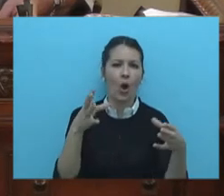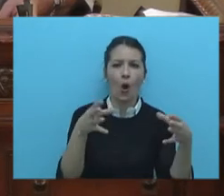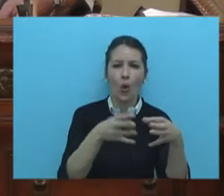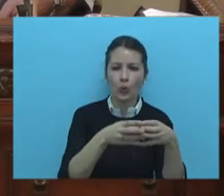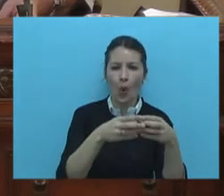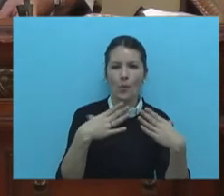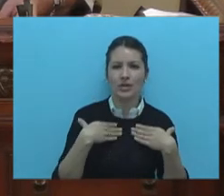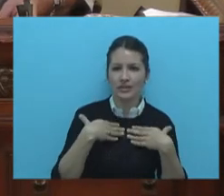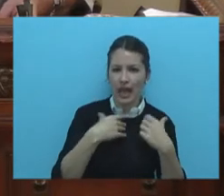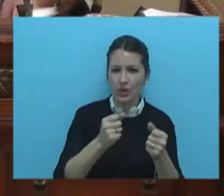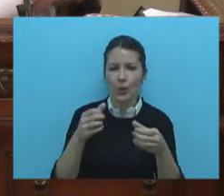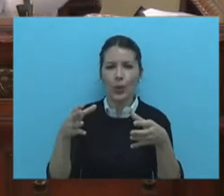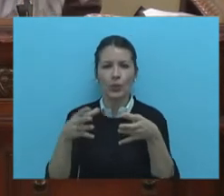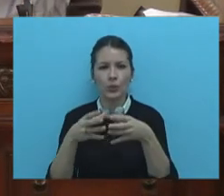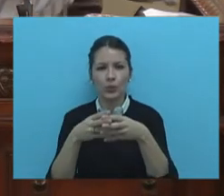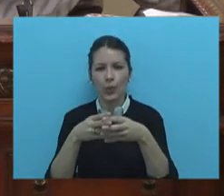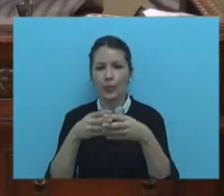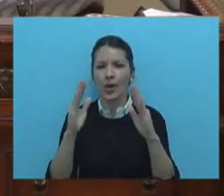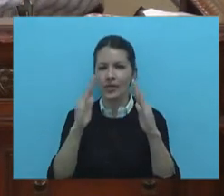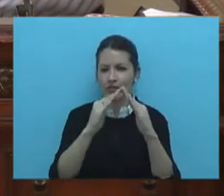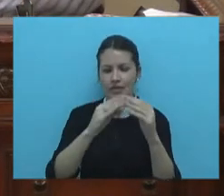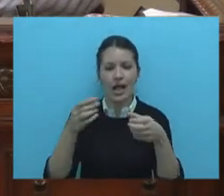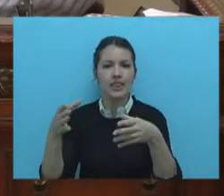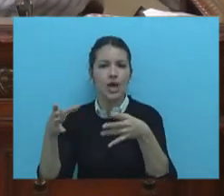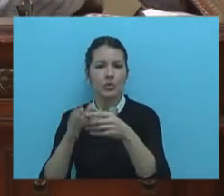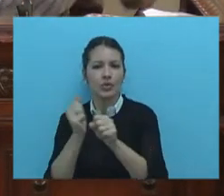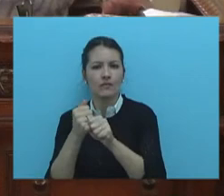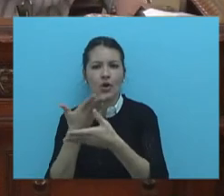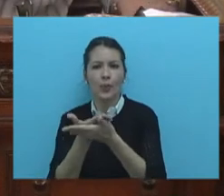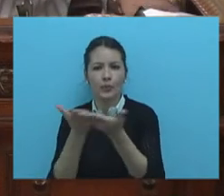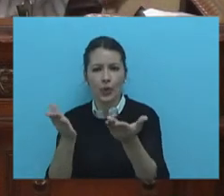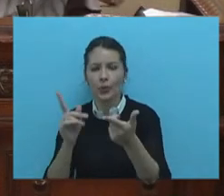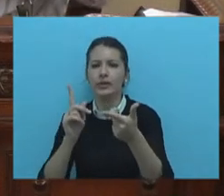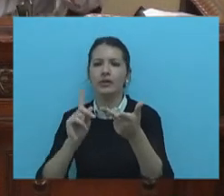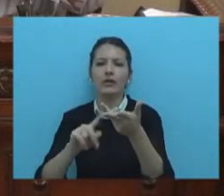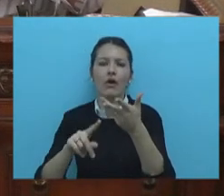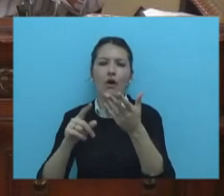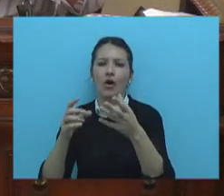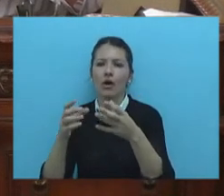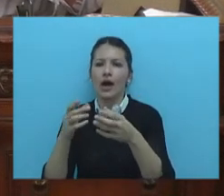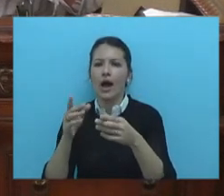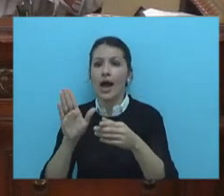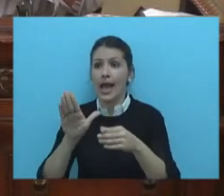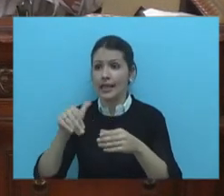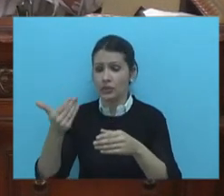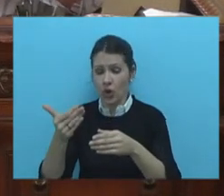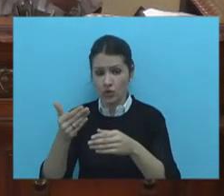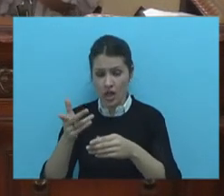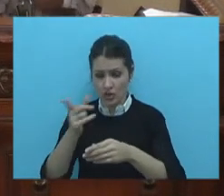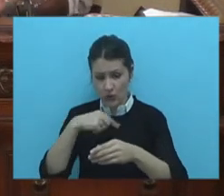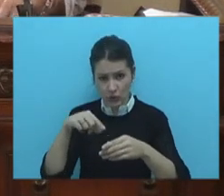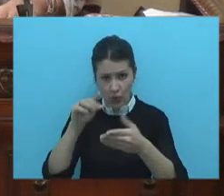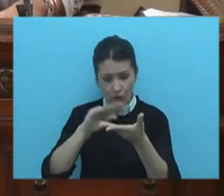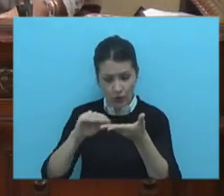parte legal, de vivienda, de obras públicas, y todos los proyectos que son presentados por los diputados